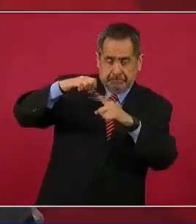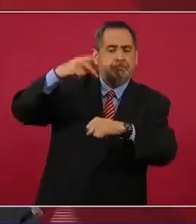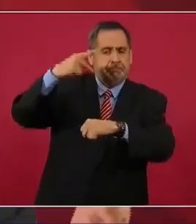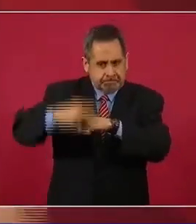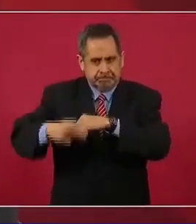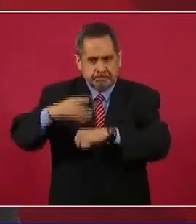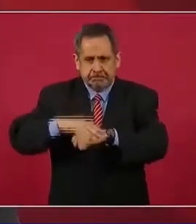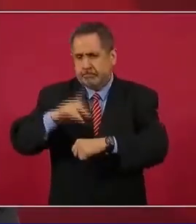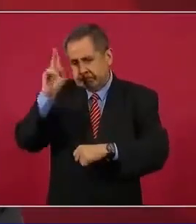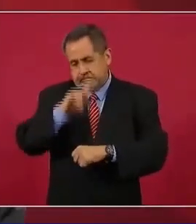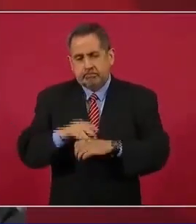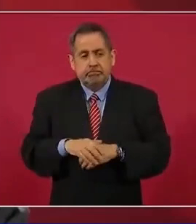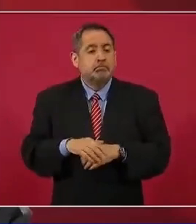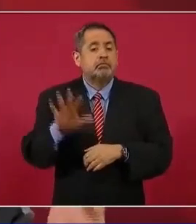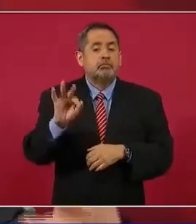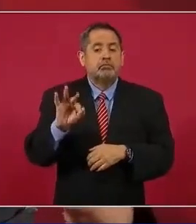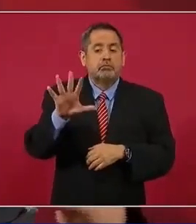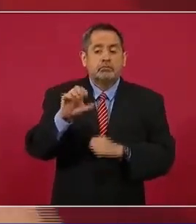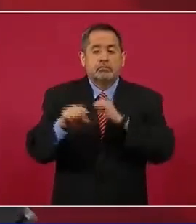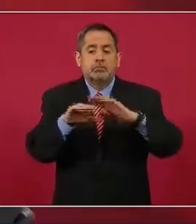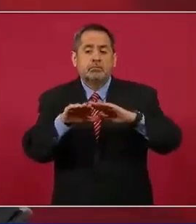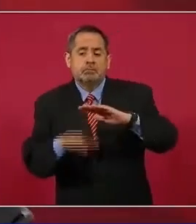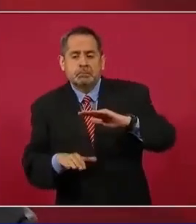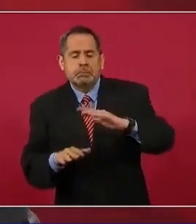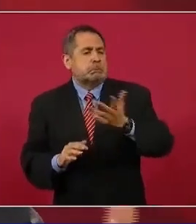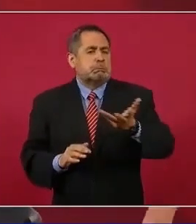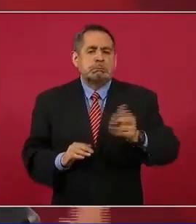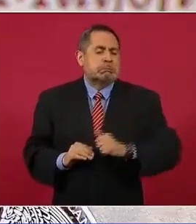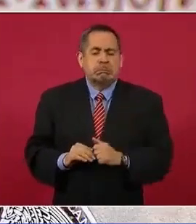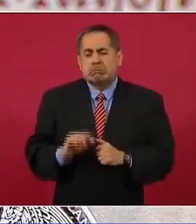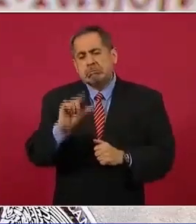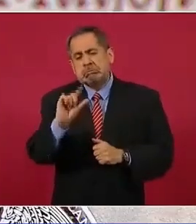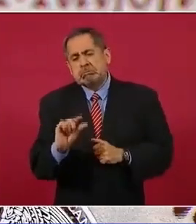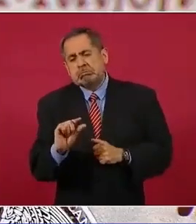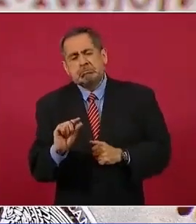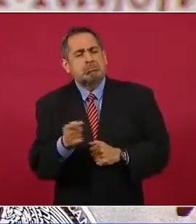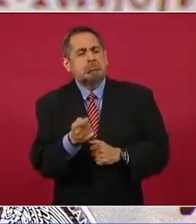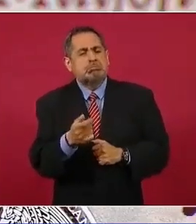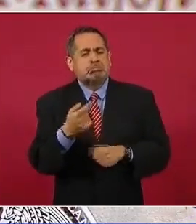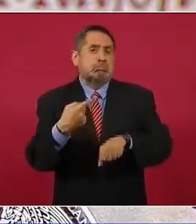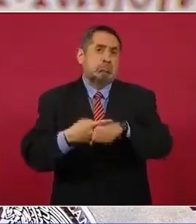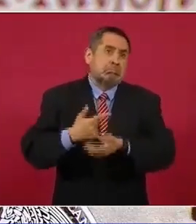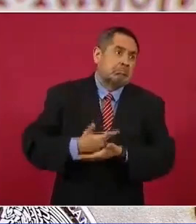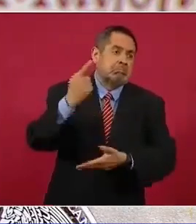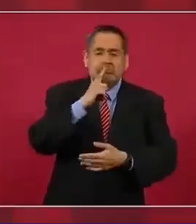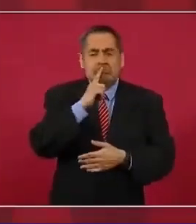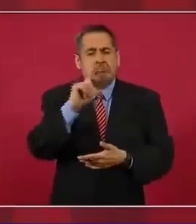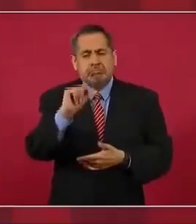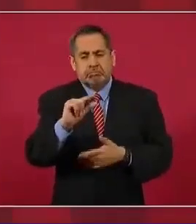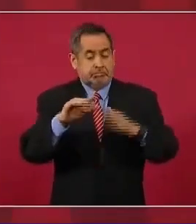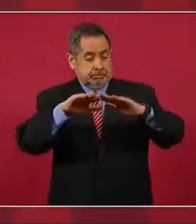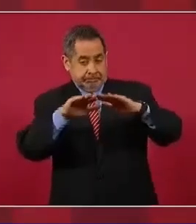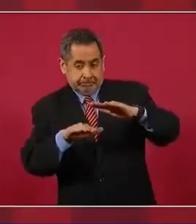complicaciones. Por debajo de los 45 años, la probabilidad es todavía más baja, y más baja, y más baja, y más